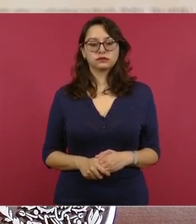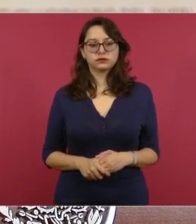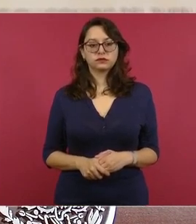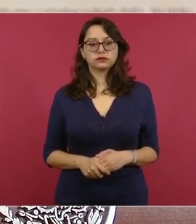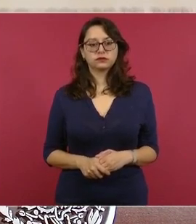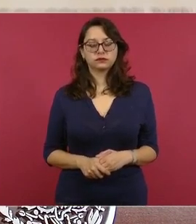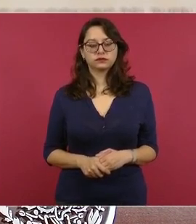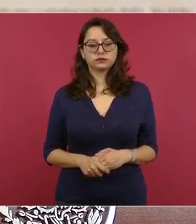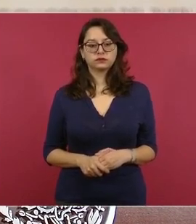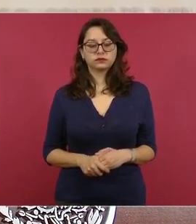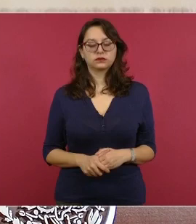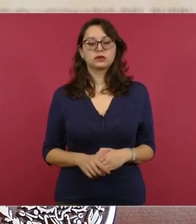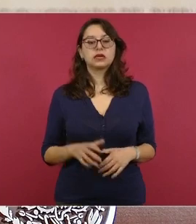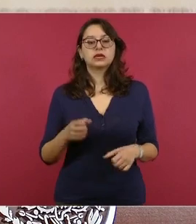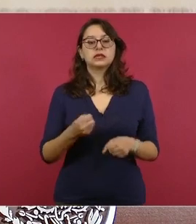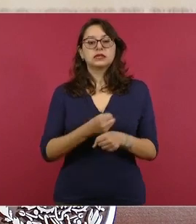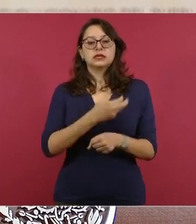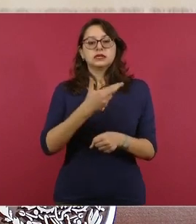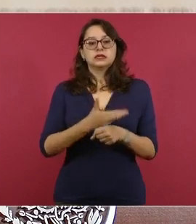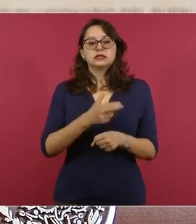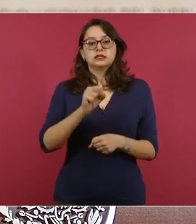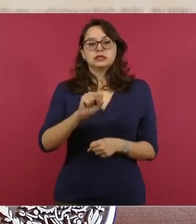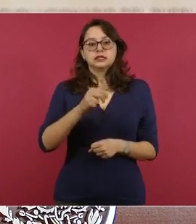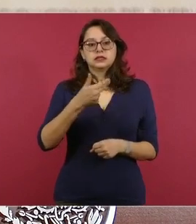servidores públicos que mencioné